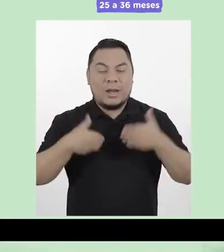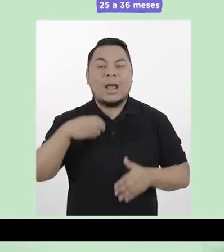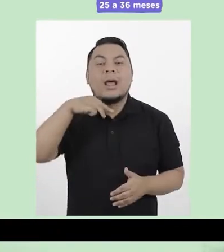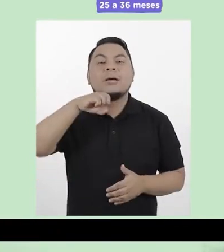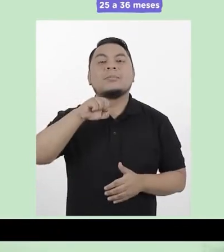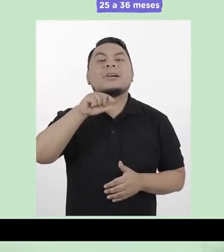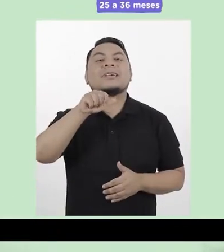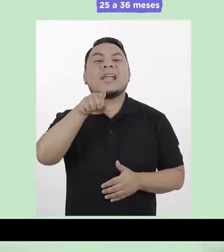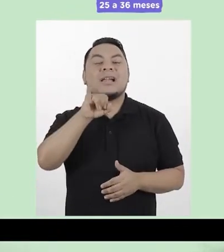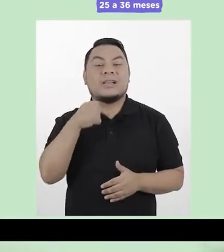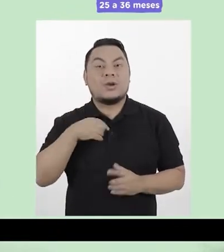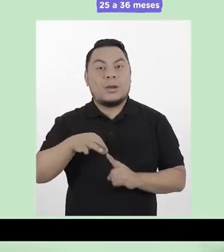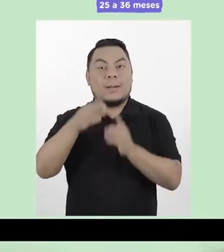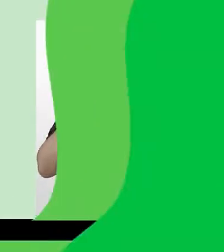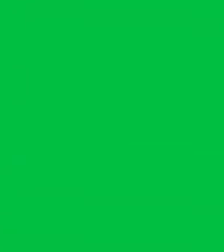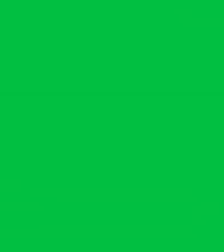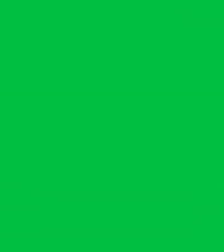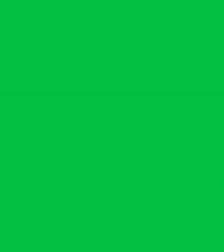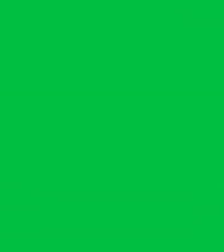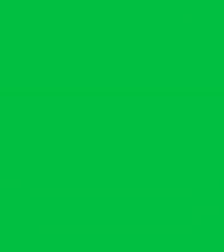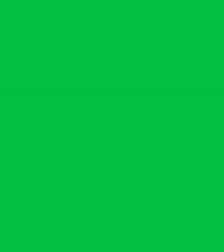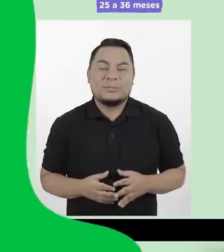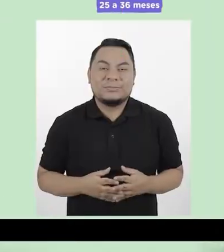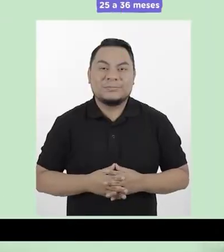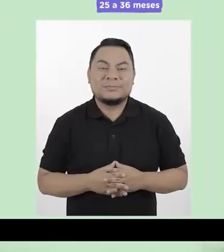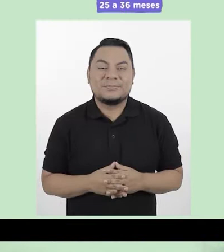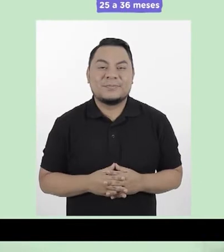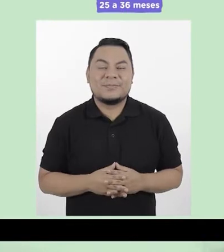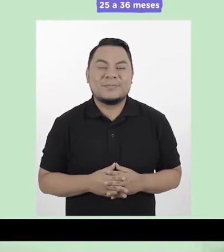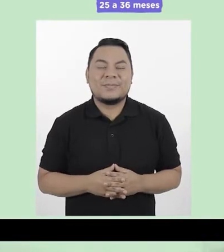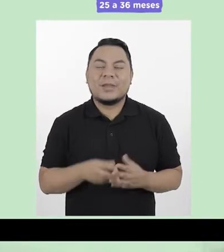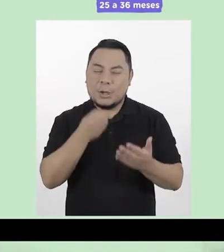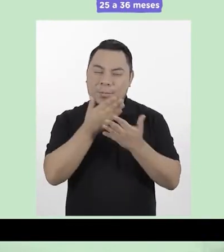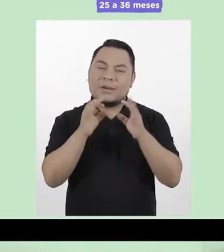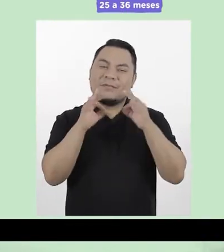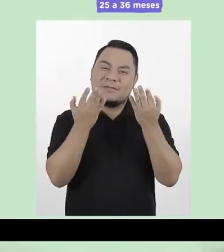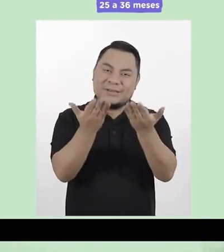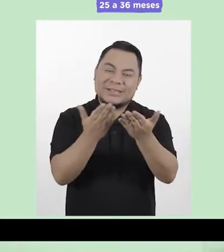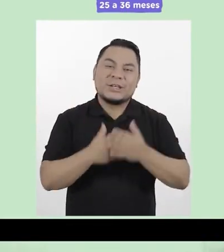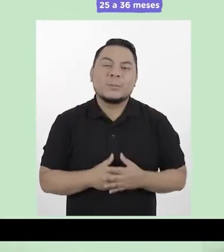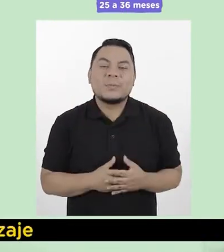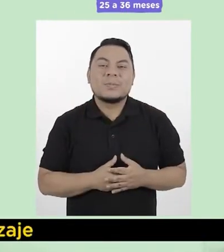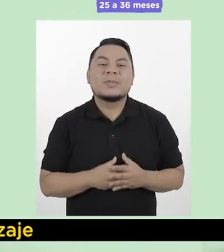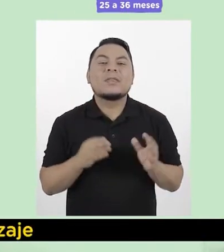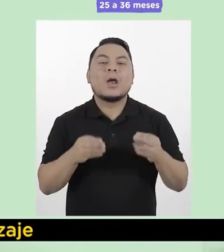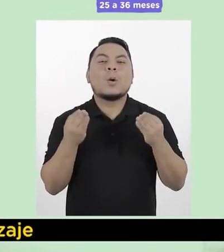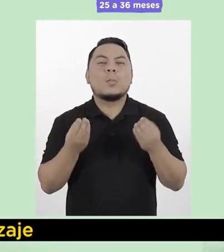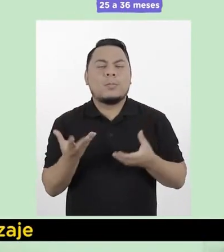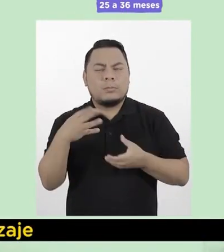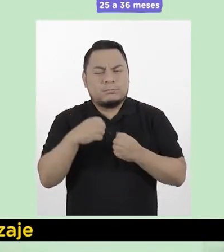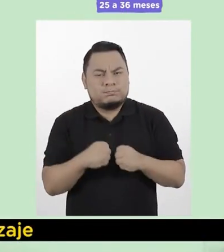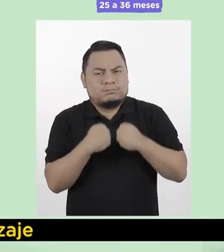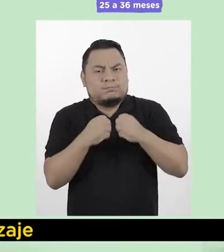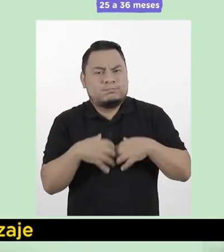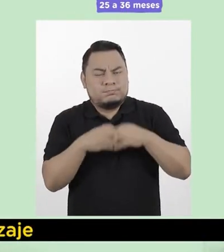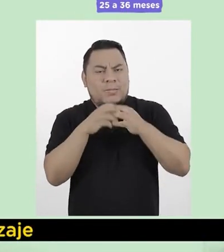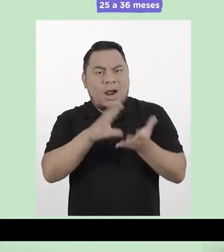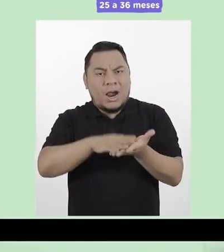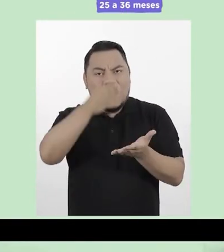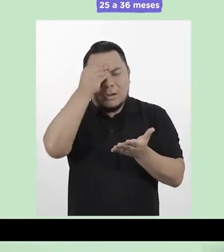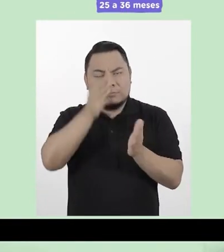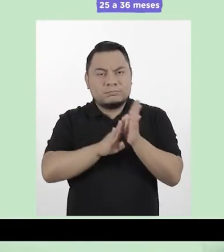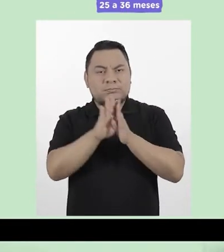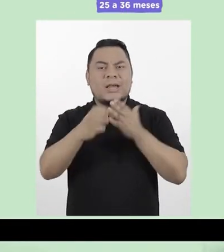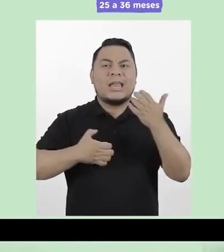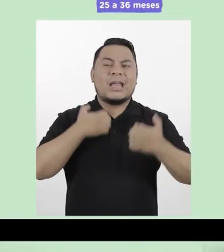Magali Meléndez, especialista del PRITE. Bien, queridas familias, ¿cómo fortalecemos el aprendizaje